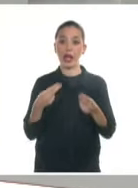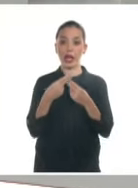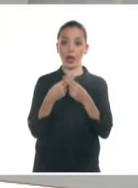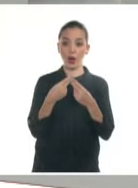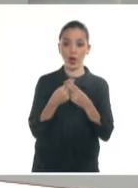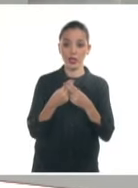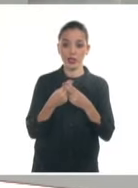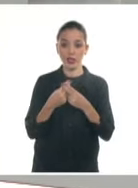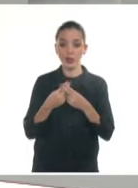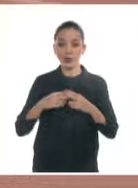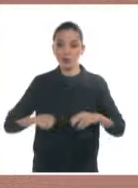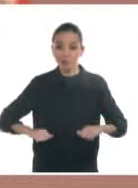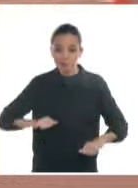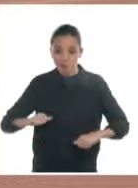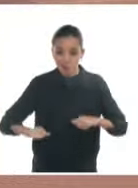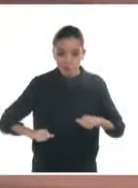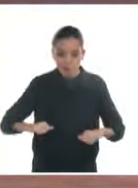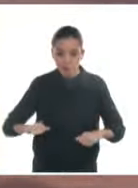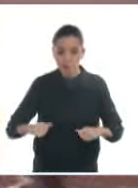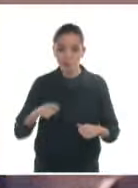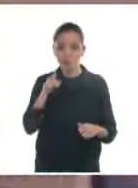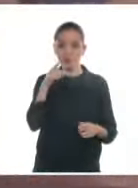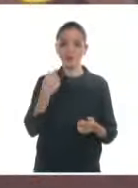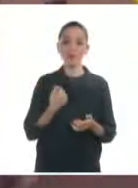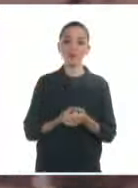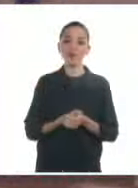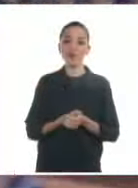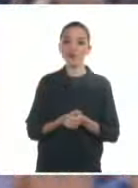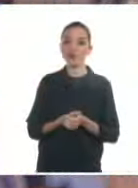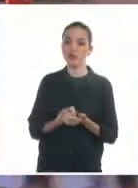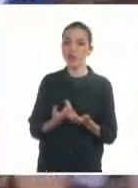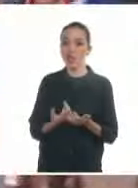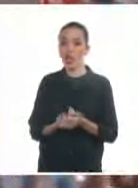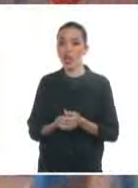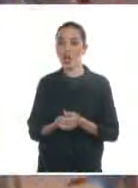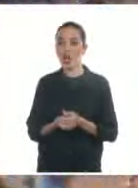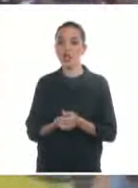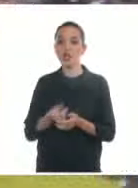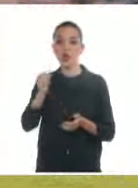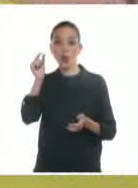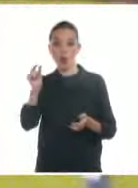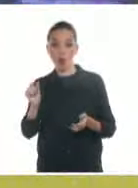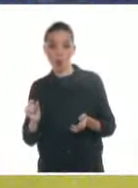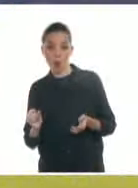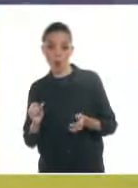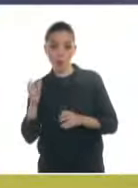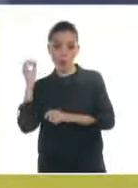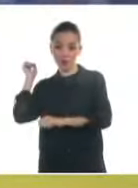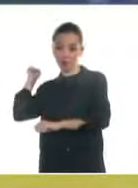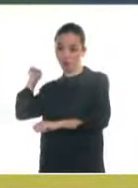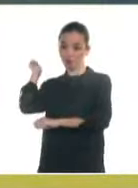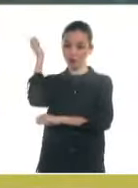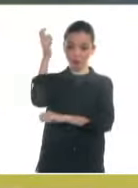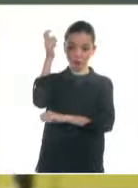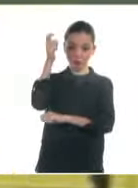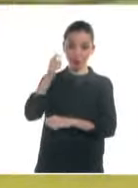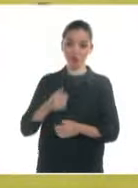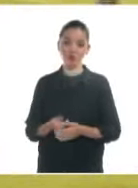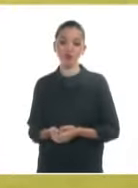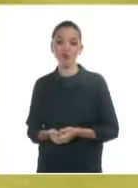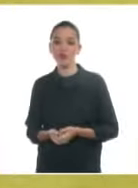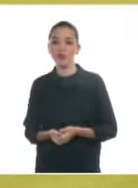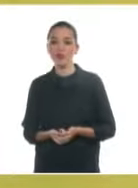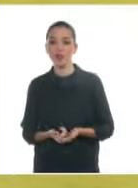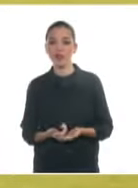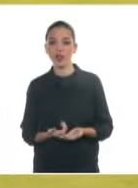Marrakech 2024 en Marruecos. El campeón para panamericano de la jabalina en la categoría F11 y clasificado a París